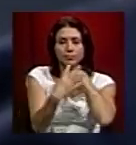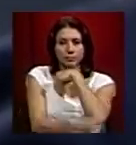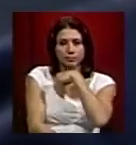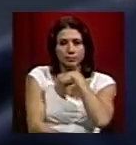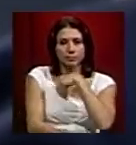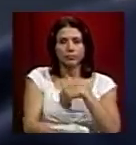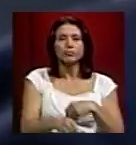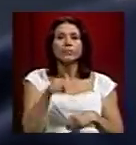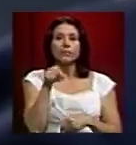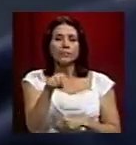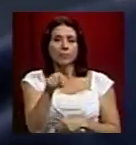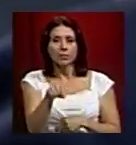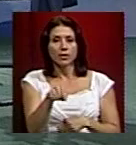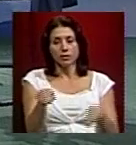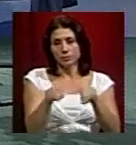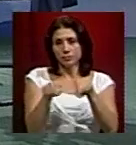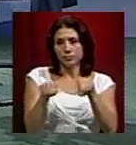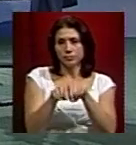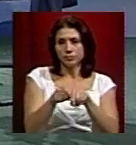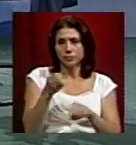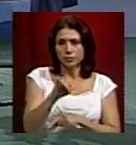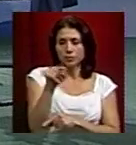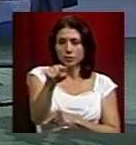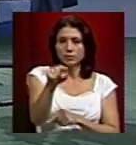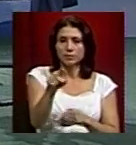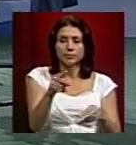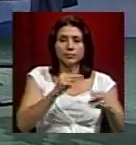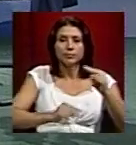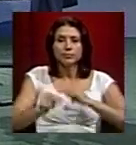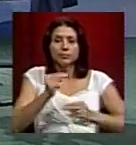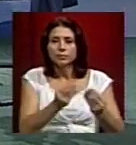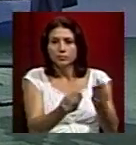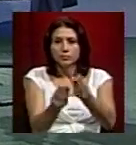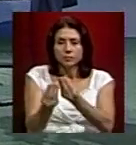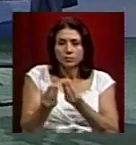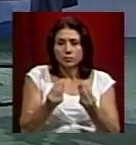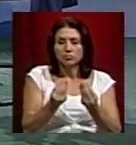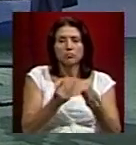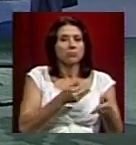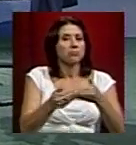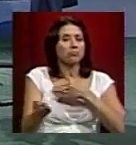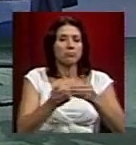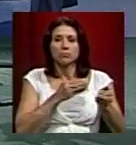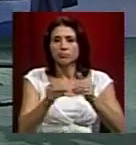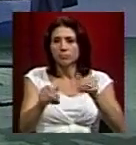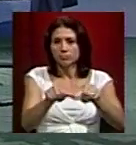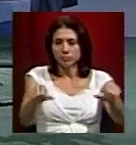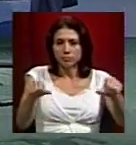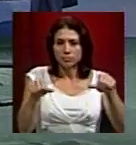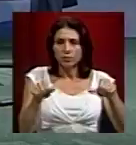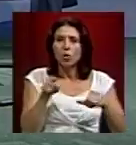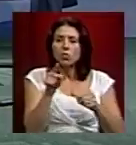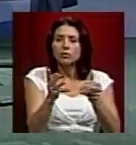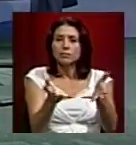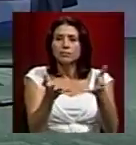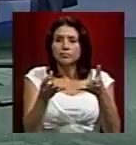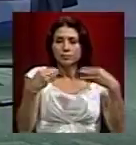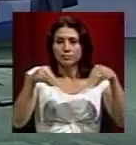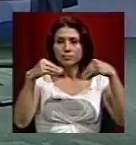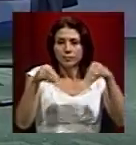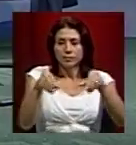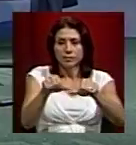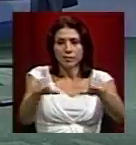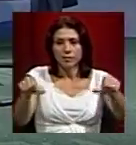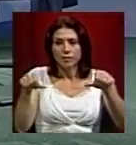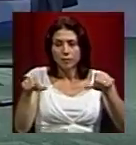lado. Y por otro lado, si vos estás en el negocio de producir, independientemente del sector, vos le vas a querer vender al sector